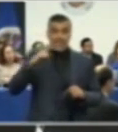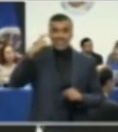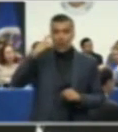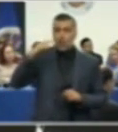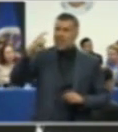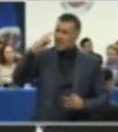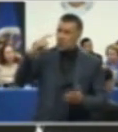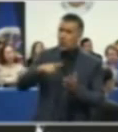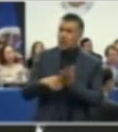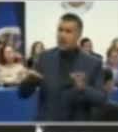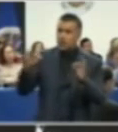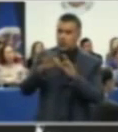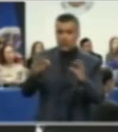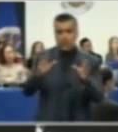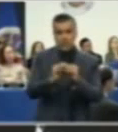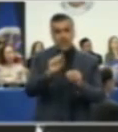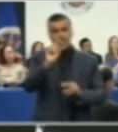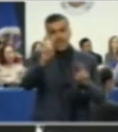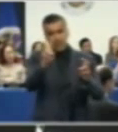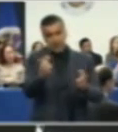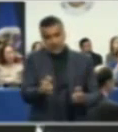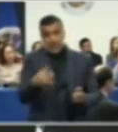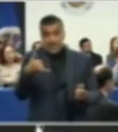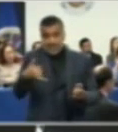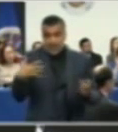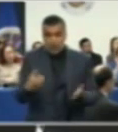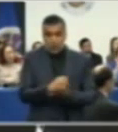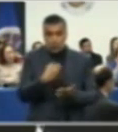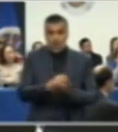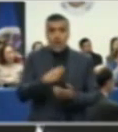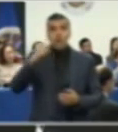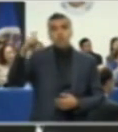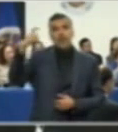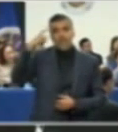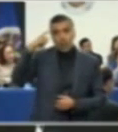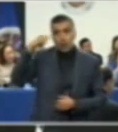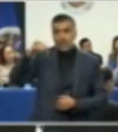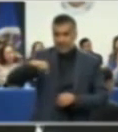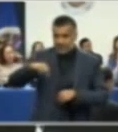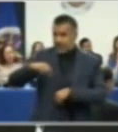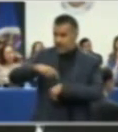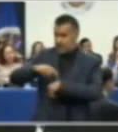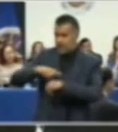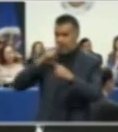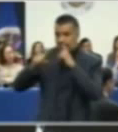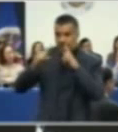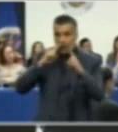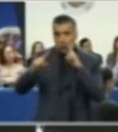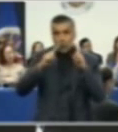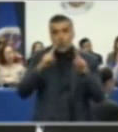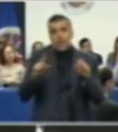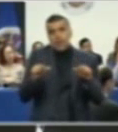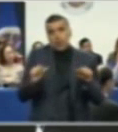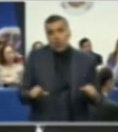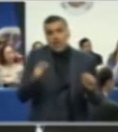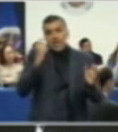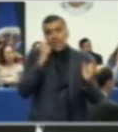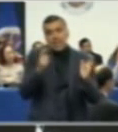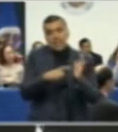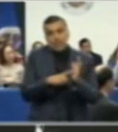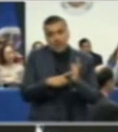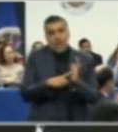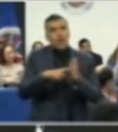la importancia de las audiencias temáticas y la oportunidad para el Estado en este espacio de diálogo de poder